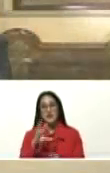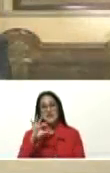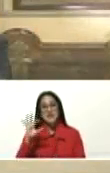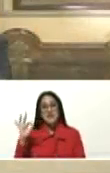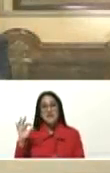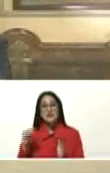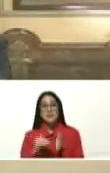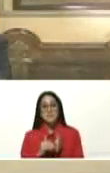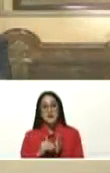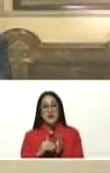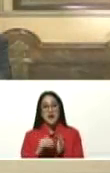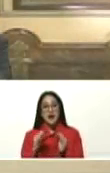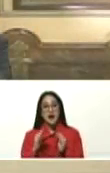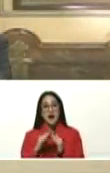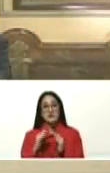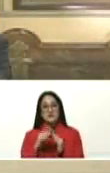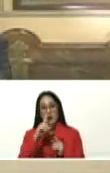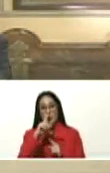500.000 viviendas por año.